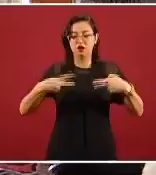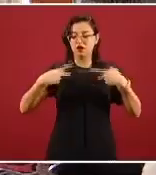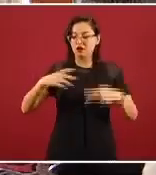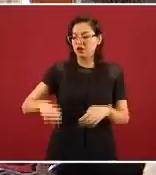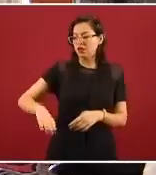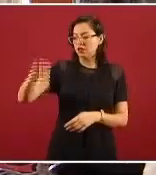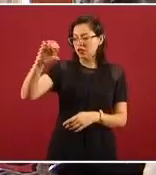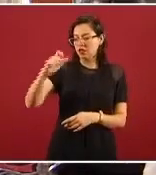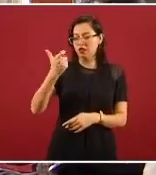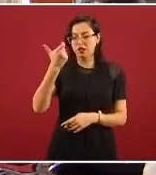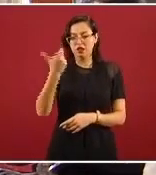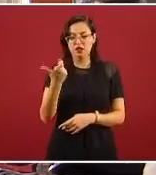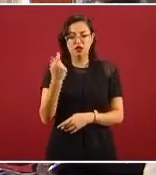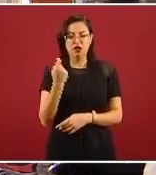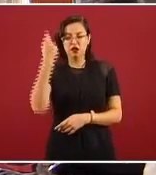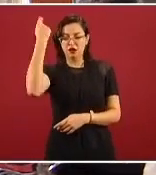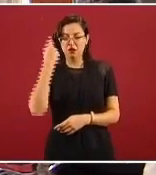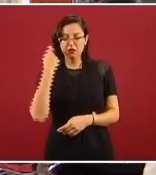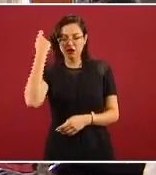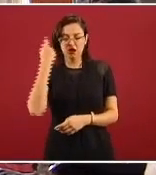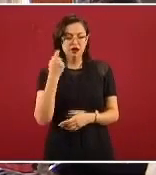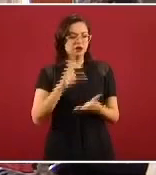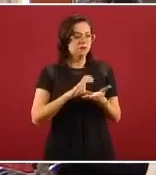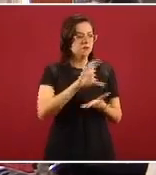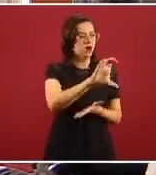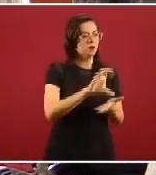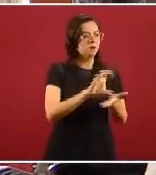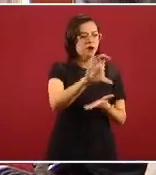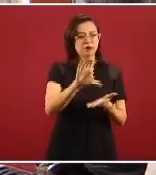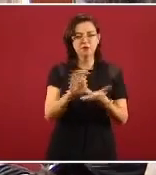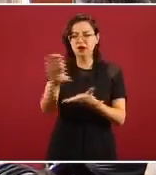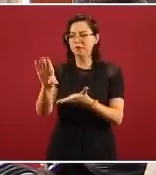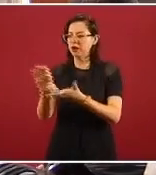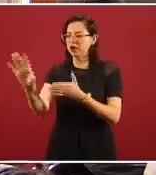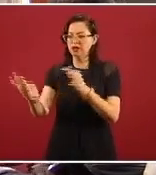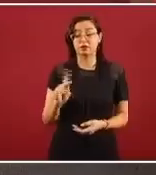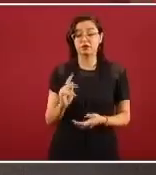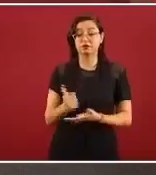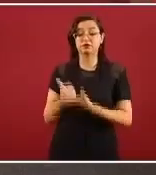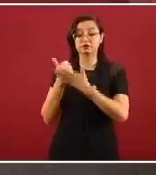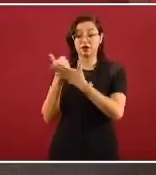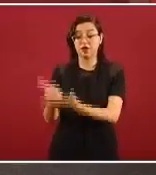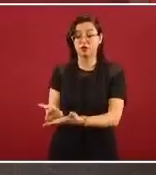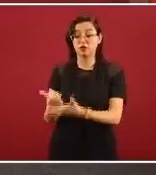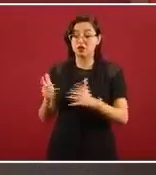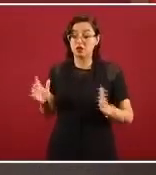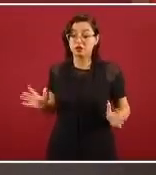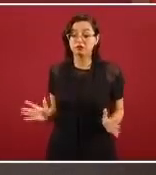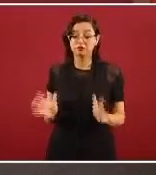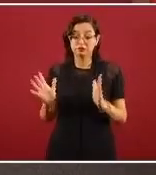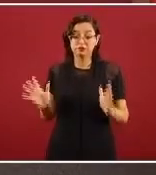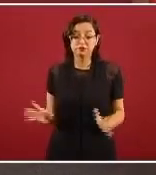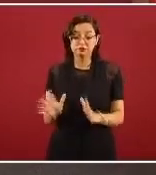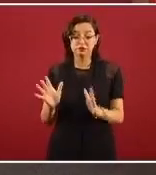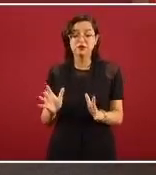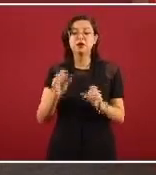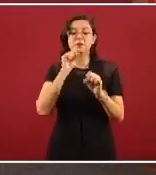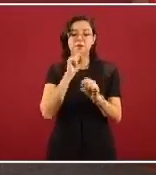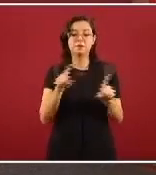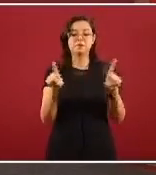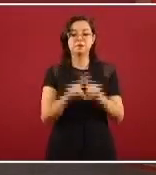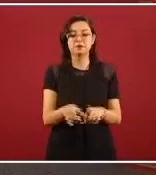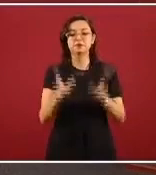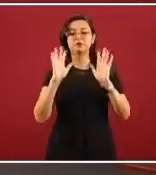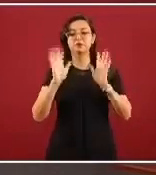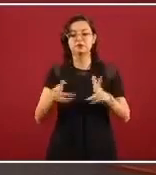mayores, a más de 8 millones de adultos mayores. Y también estamos ya dispersando